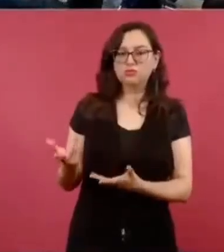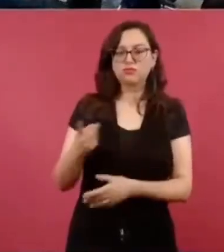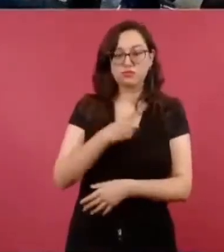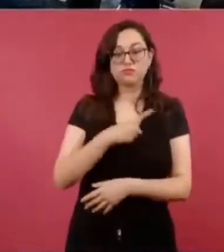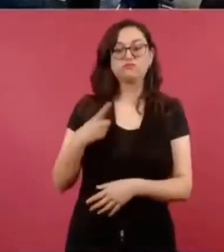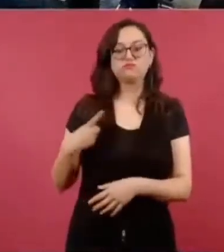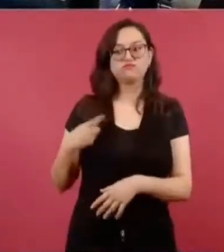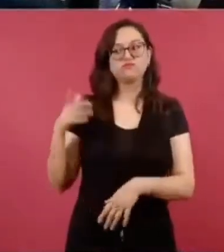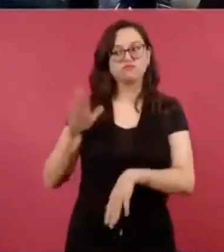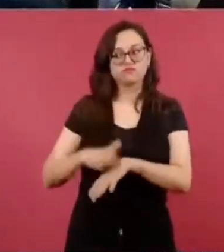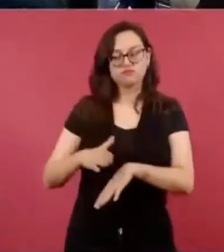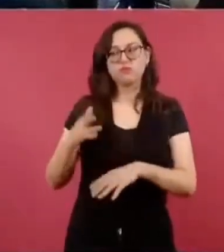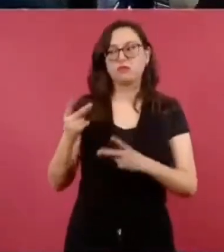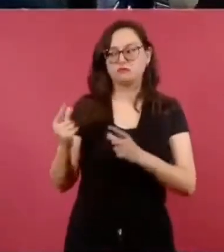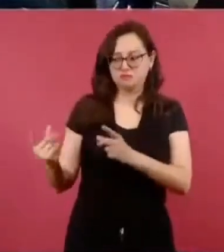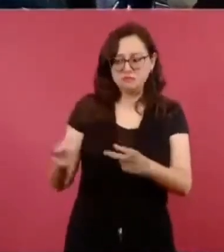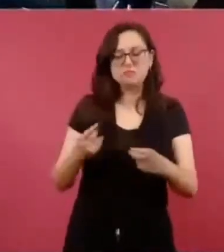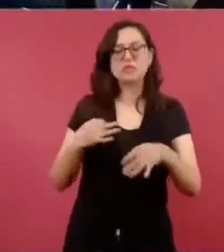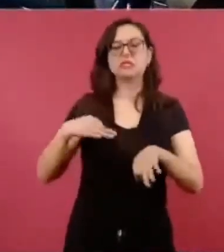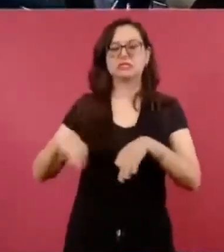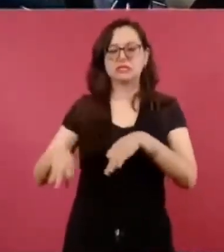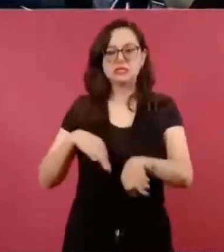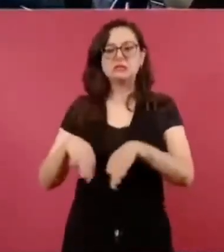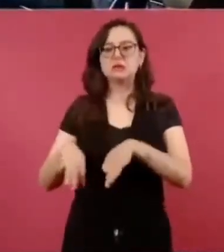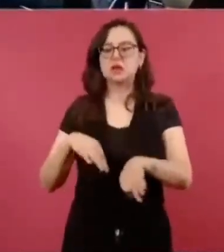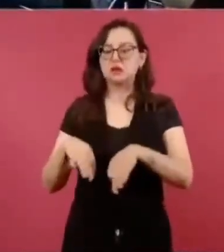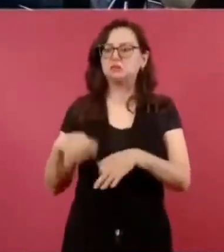trabajar más en eso.